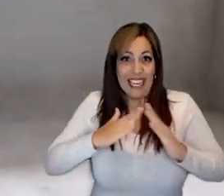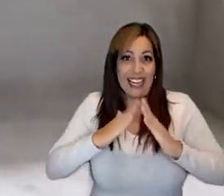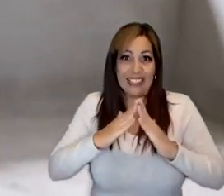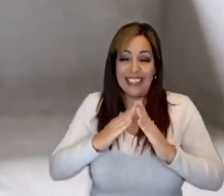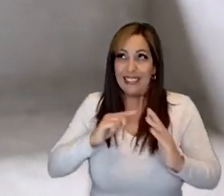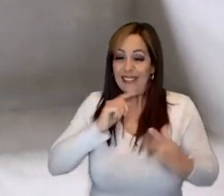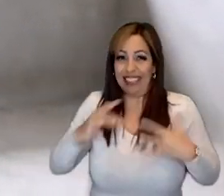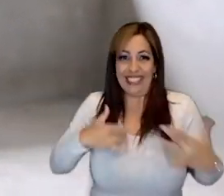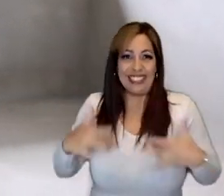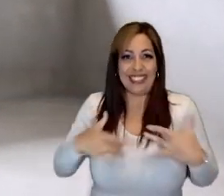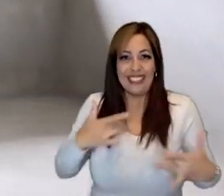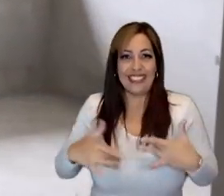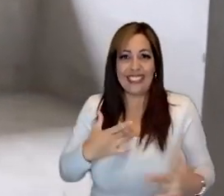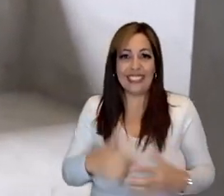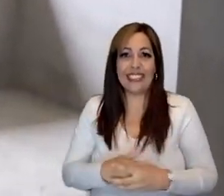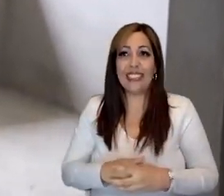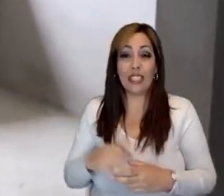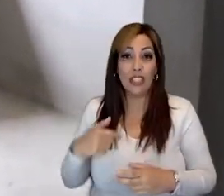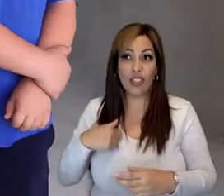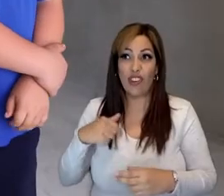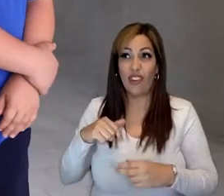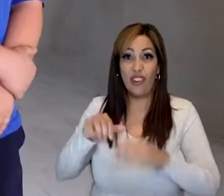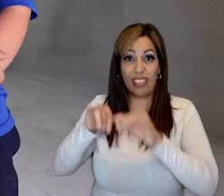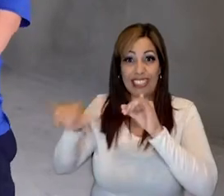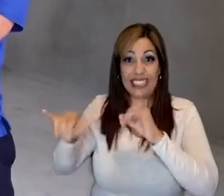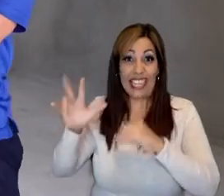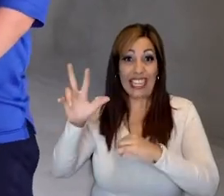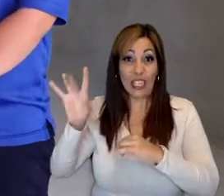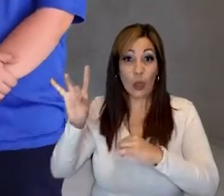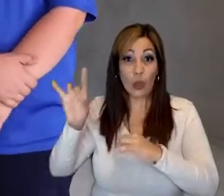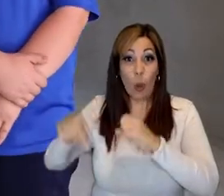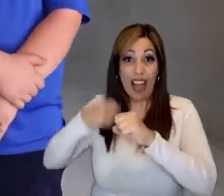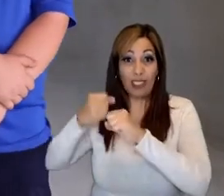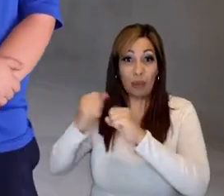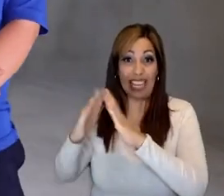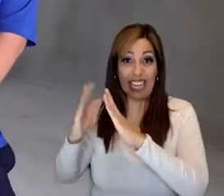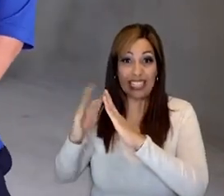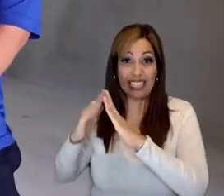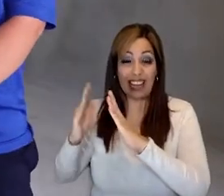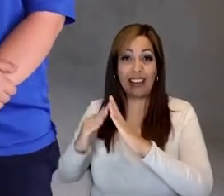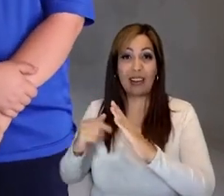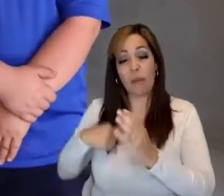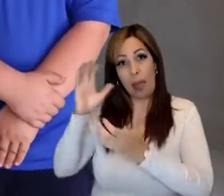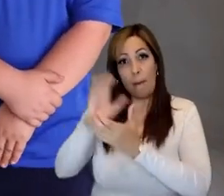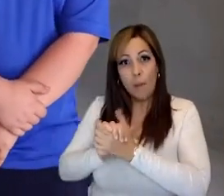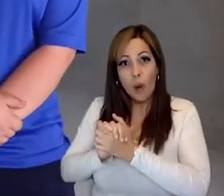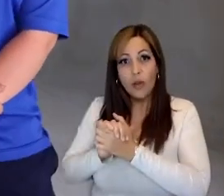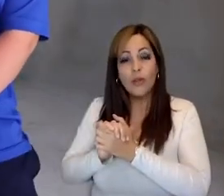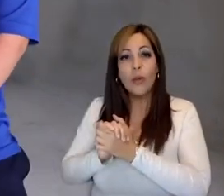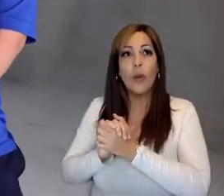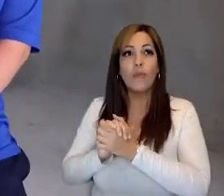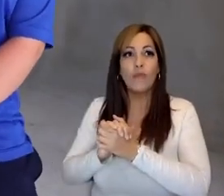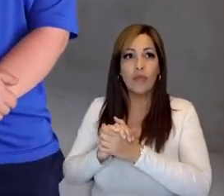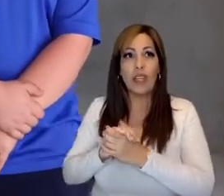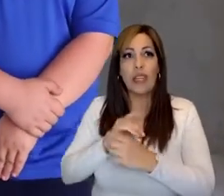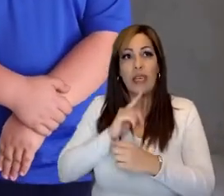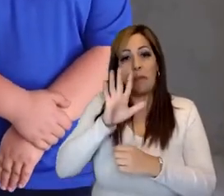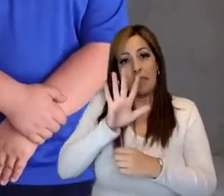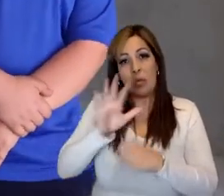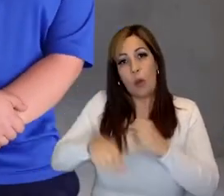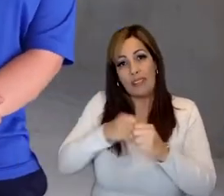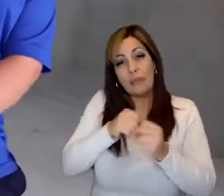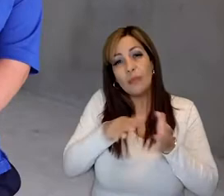voy a tener mi casita ahora. Y estoy sumamente feliz. Yo llevaba 38 años viviendo la casita. Vivía con mi esposo, el cual